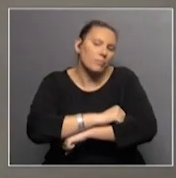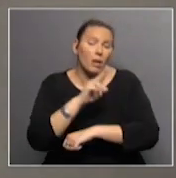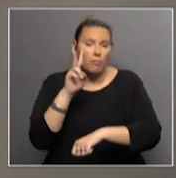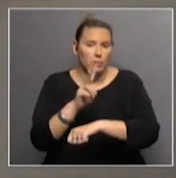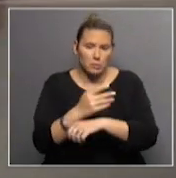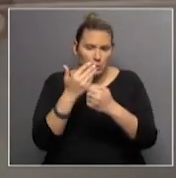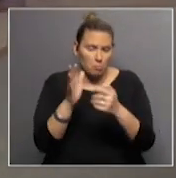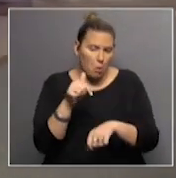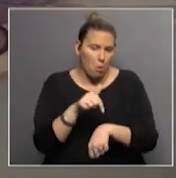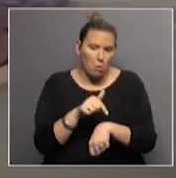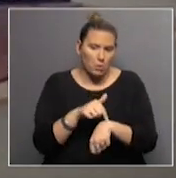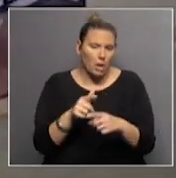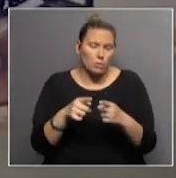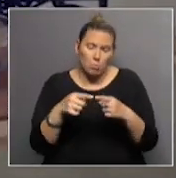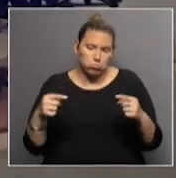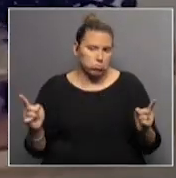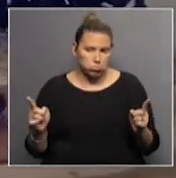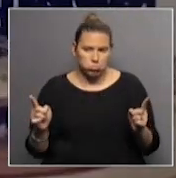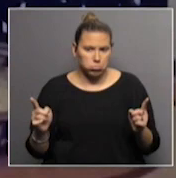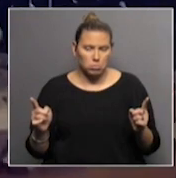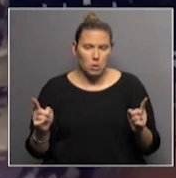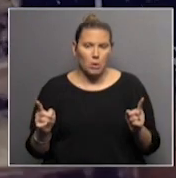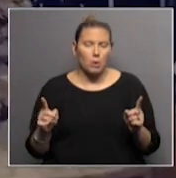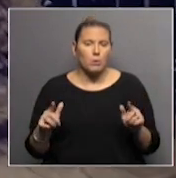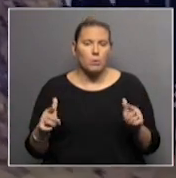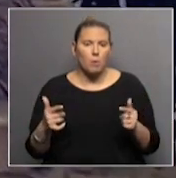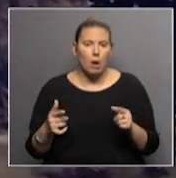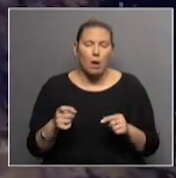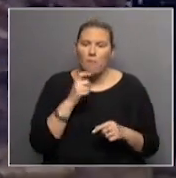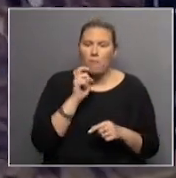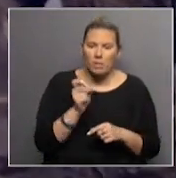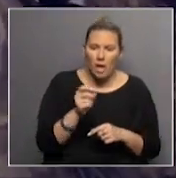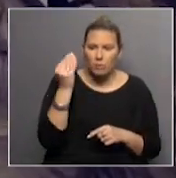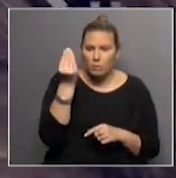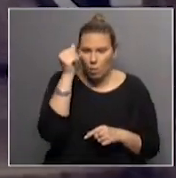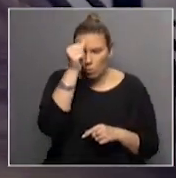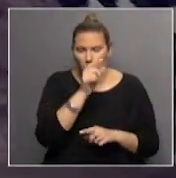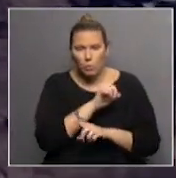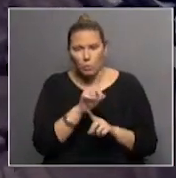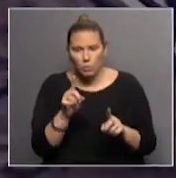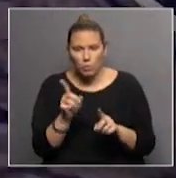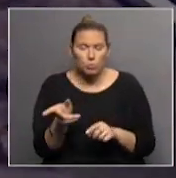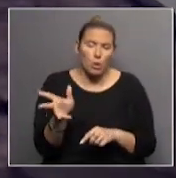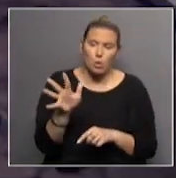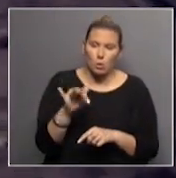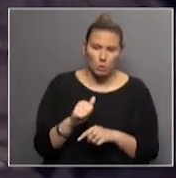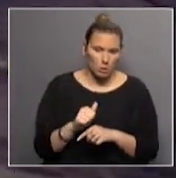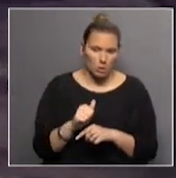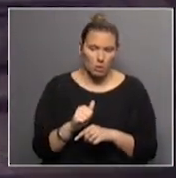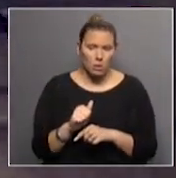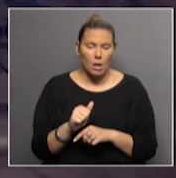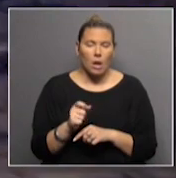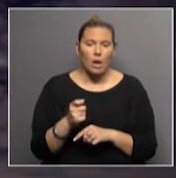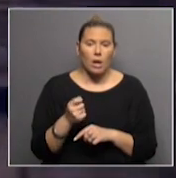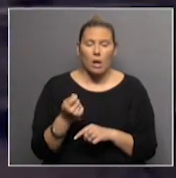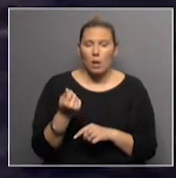al público, el horario va a ser muy extenso, no van a haber ni feriados, ni sábados, ni domingos, se van a estar todos los días. El costo va a